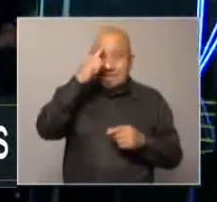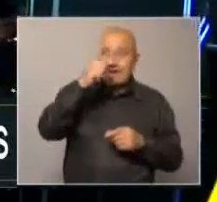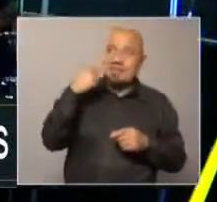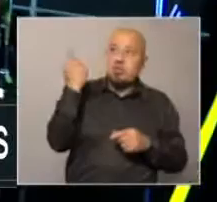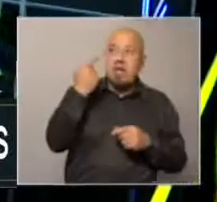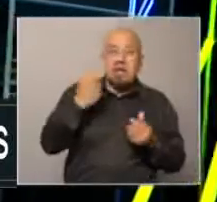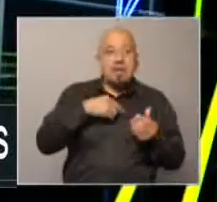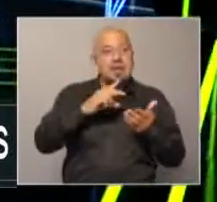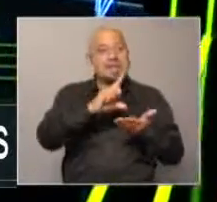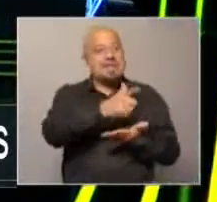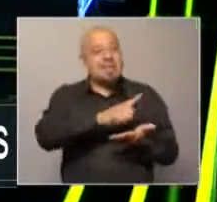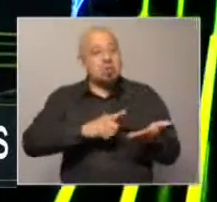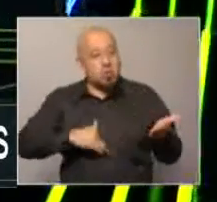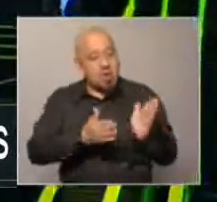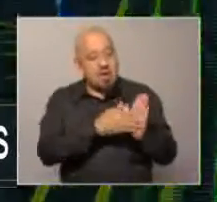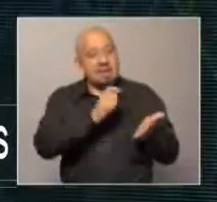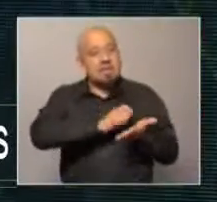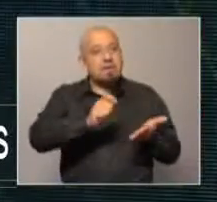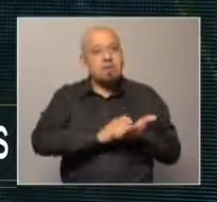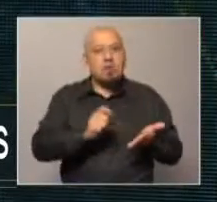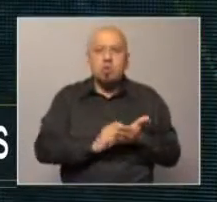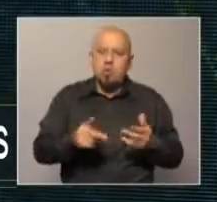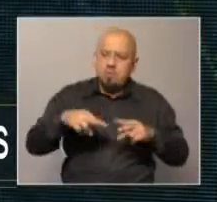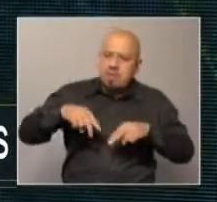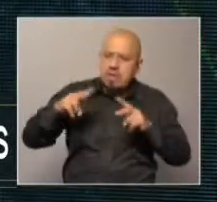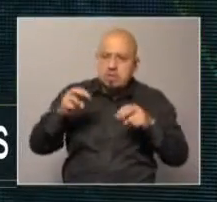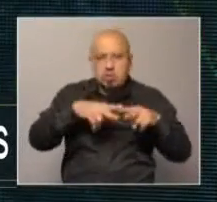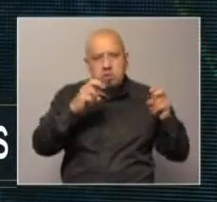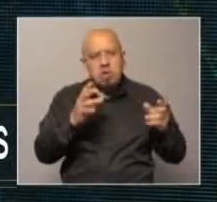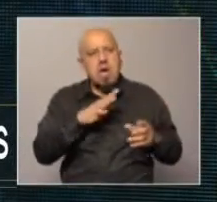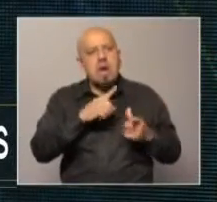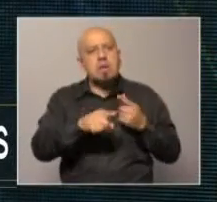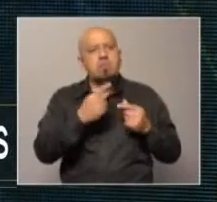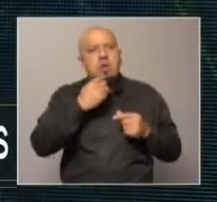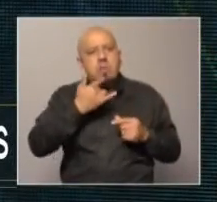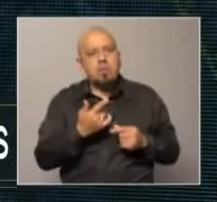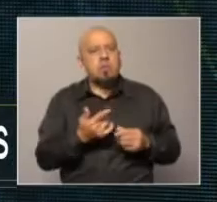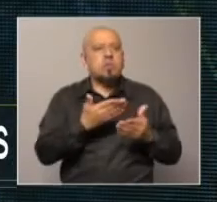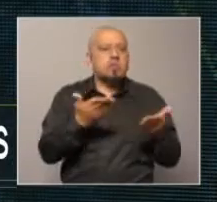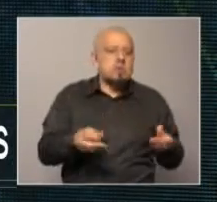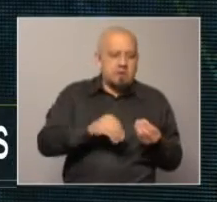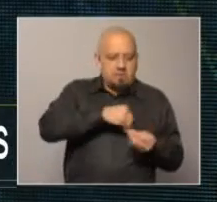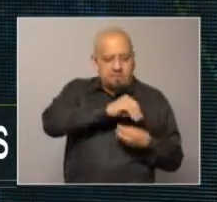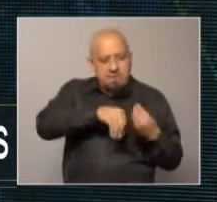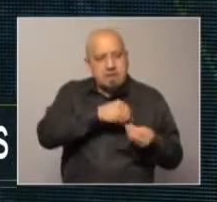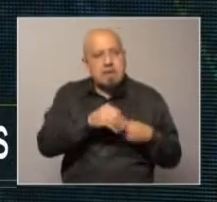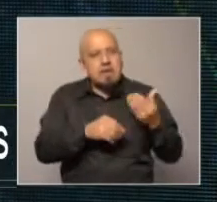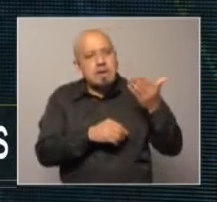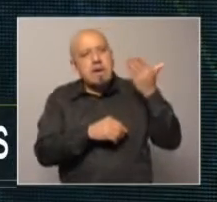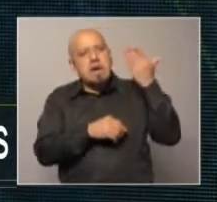internacional y nacional aboga en estudiar algunos que son como los más clásicos. Algunos de ellos tienen que ver con familiares que han